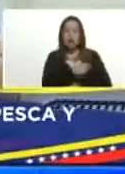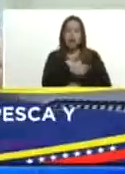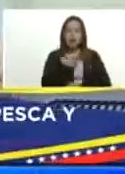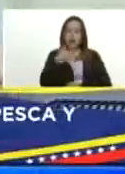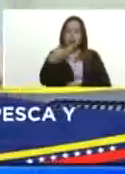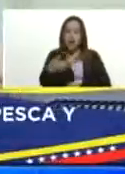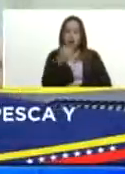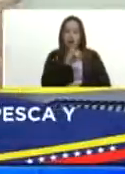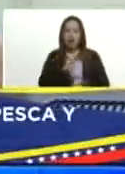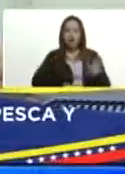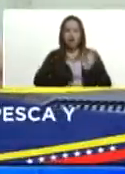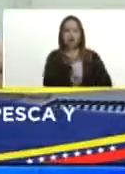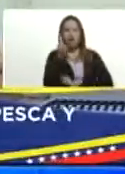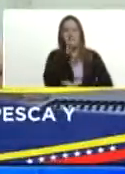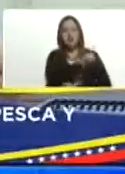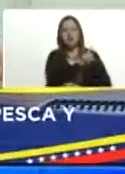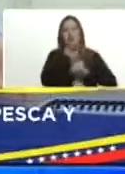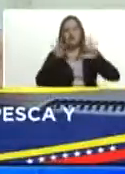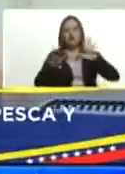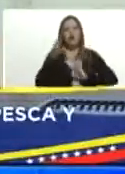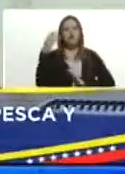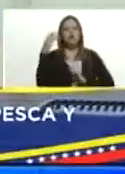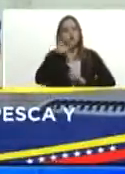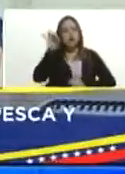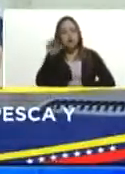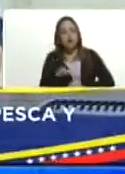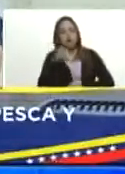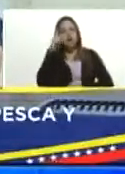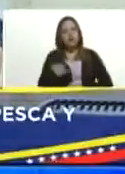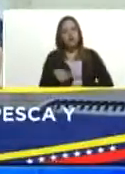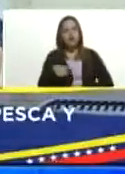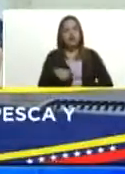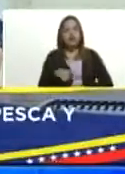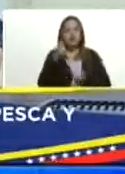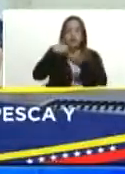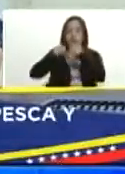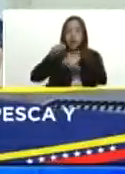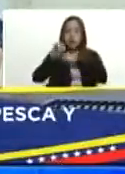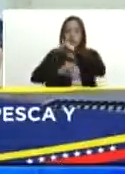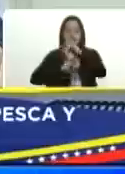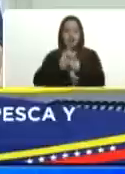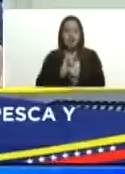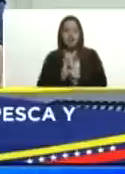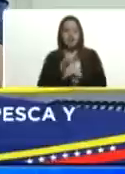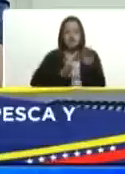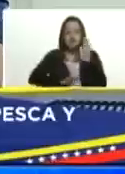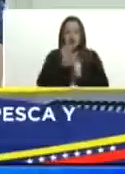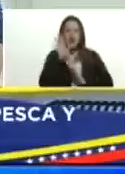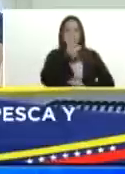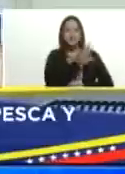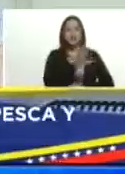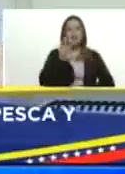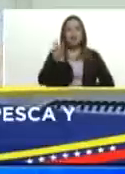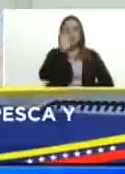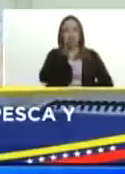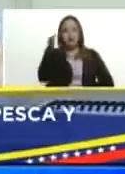y el motor exportador dentro del sector pesca y acuicultura va incrementándose un 54%.